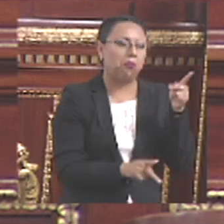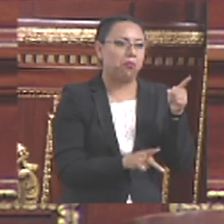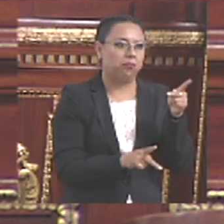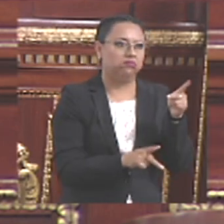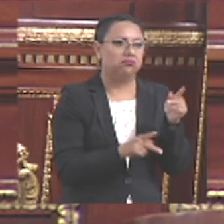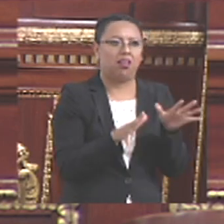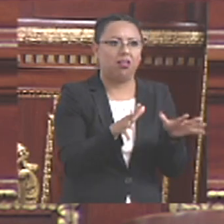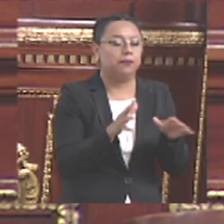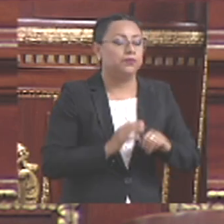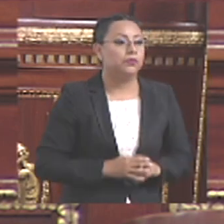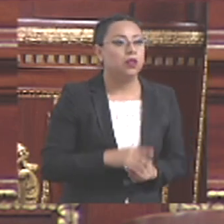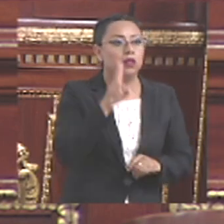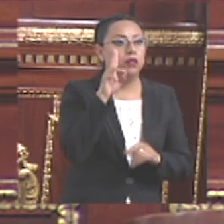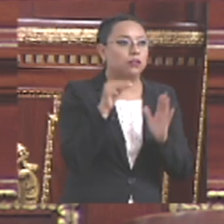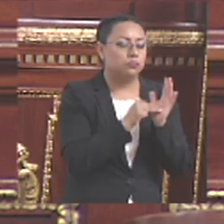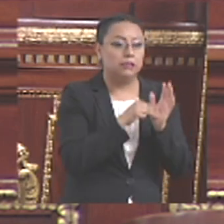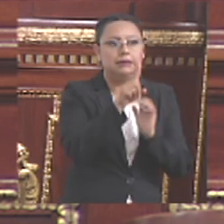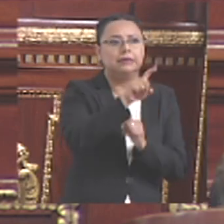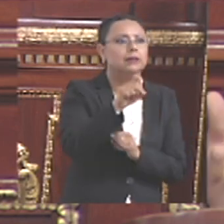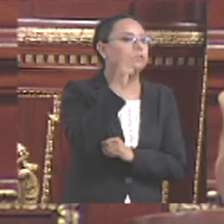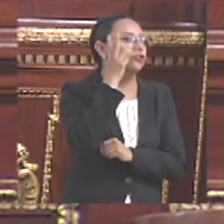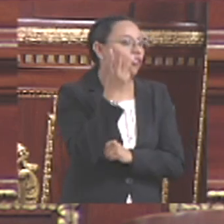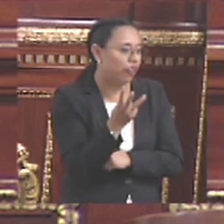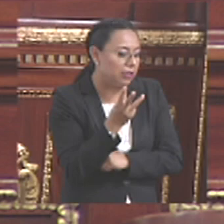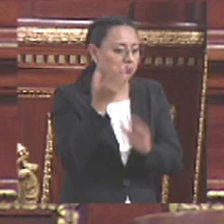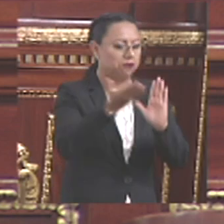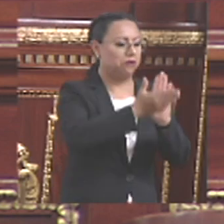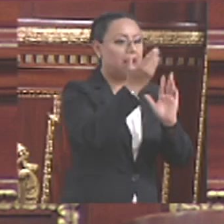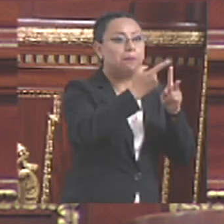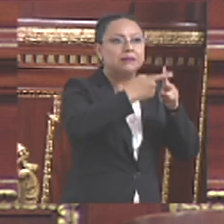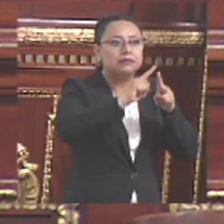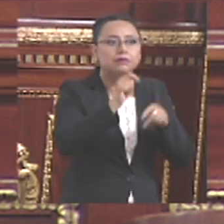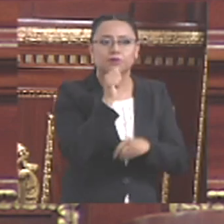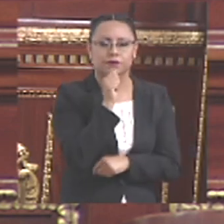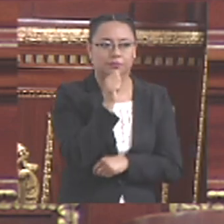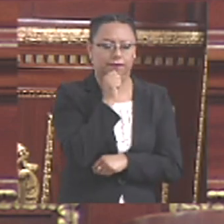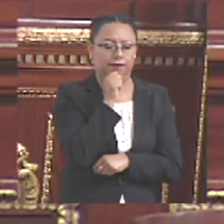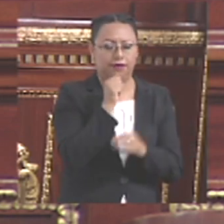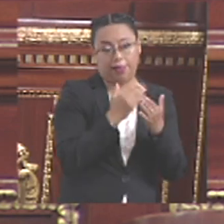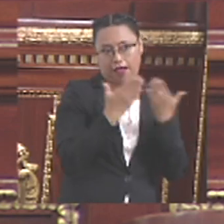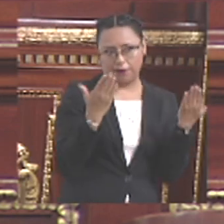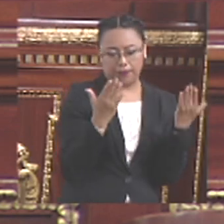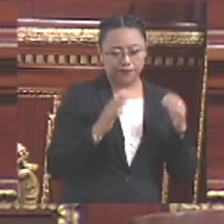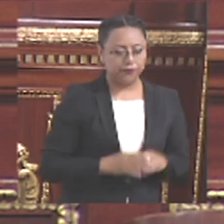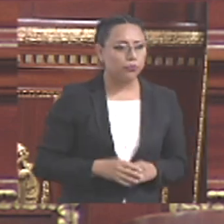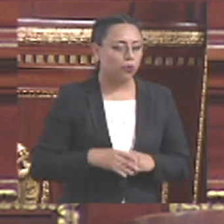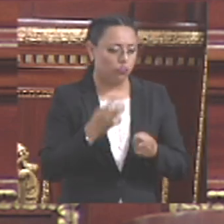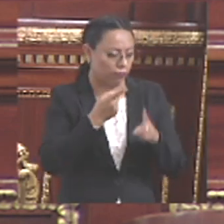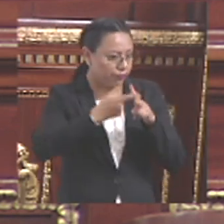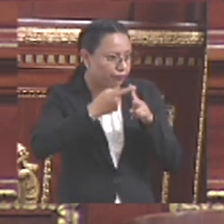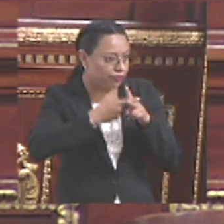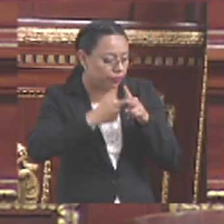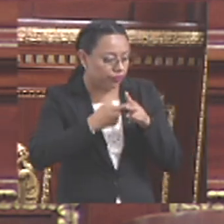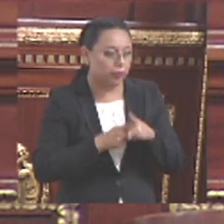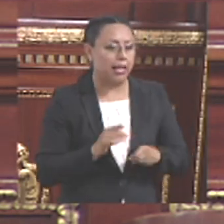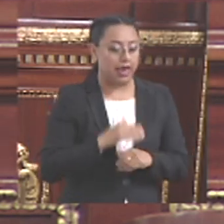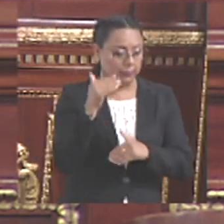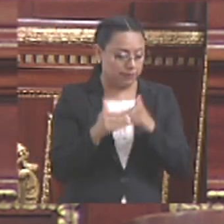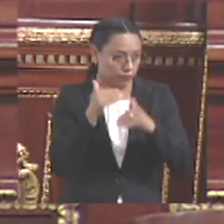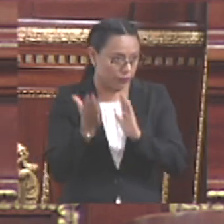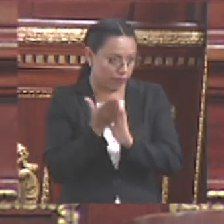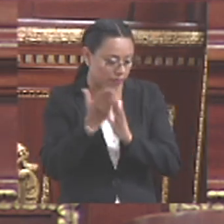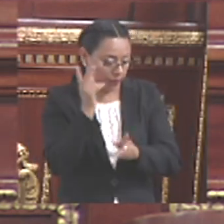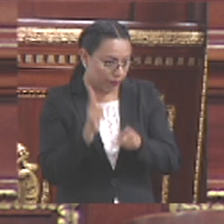2,103 que no han iniciado obra. Si sumamos las que están en proceso de obra, que están detenidas, más las que no han